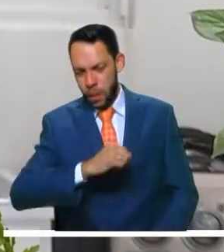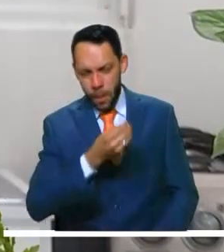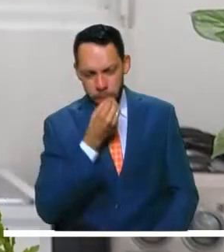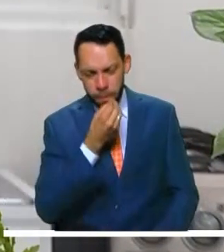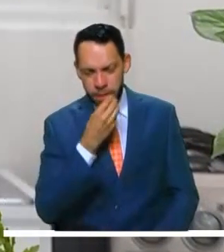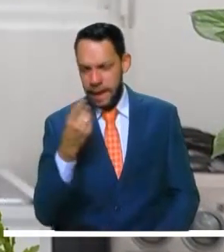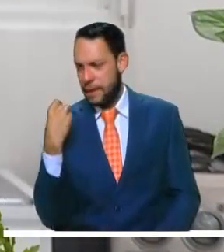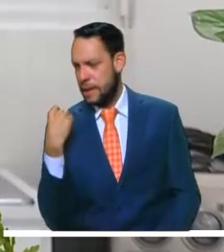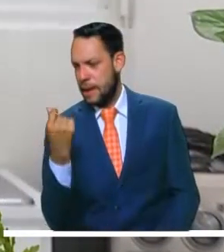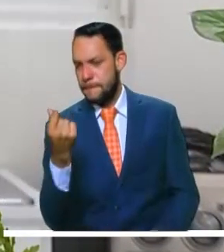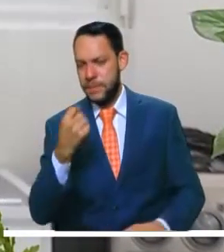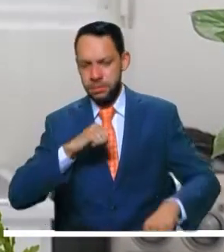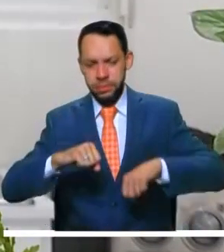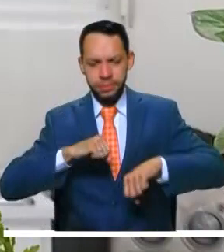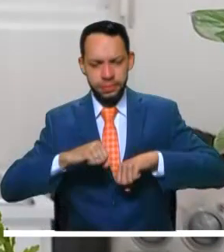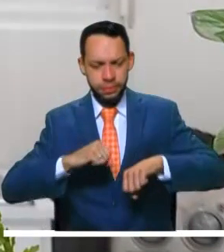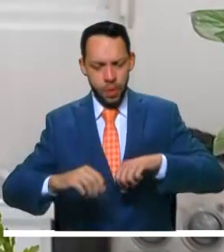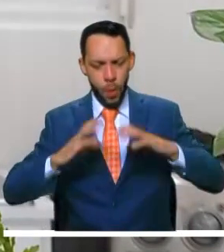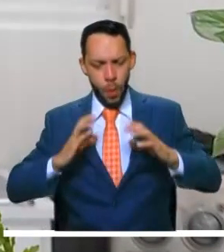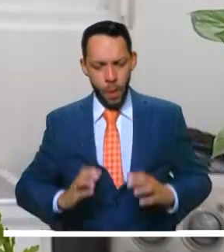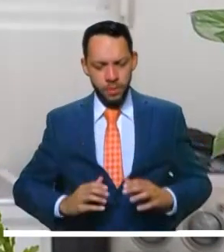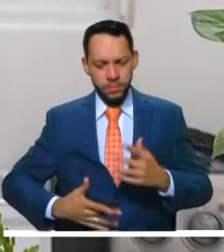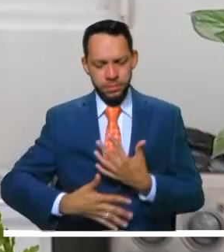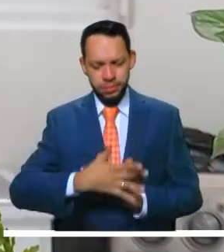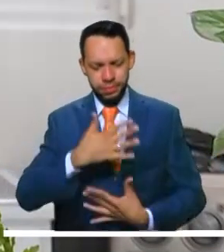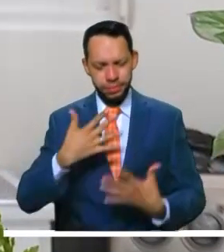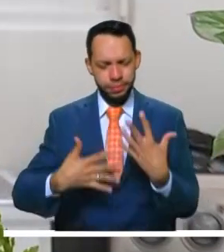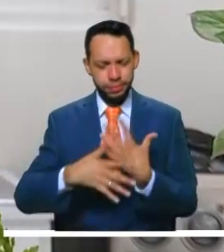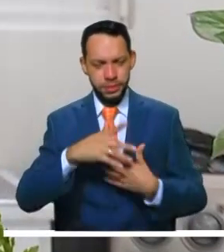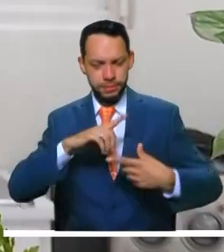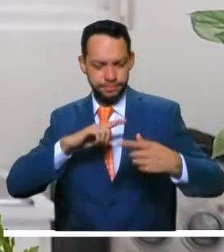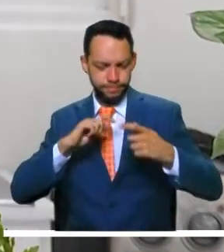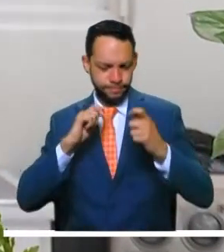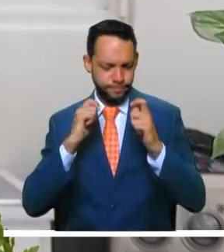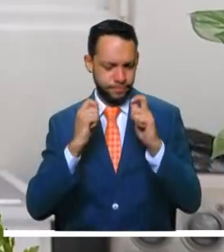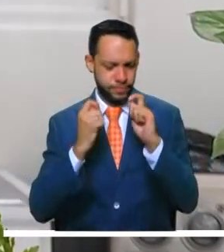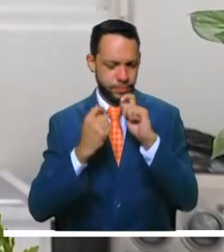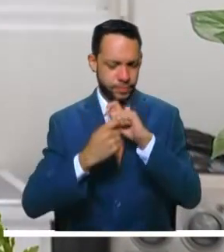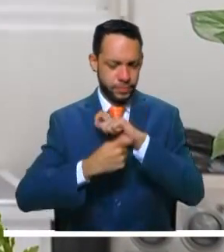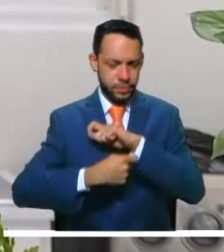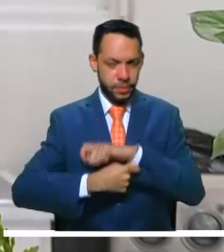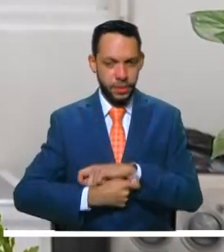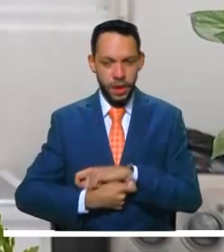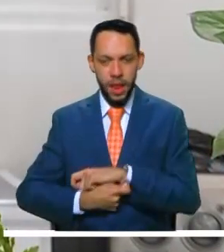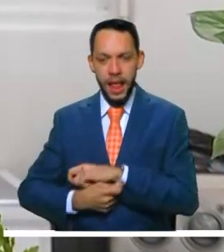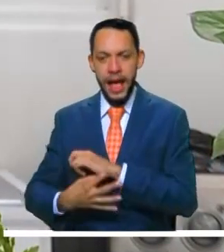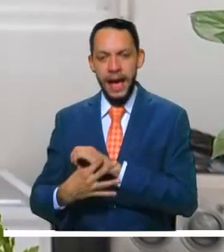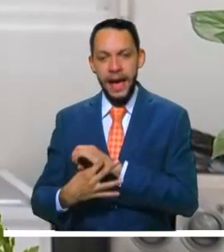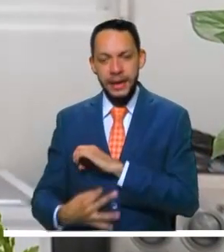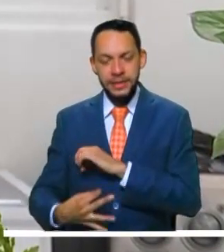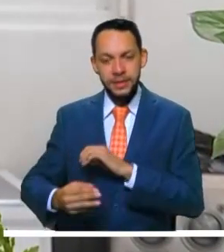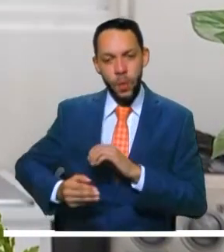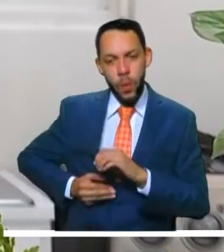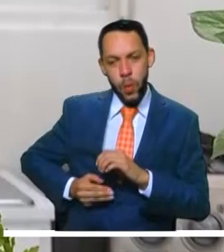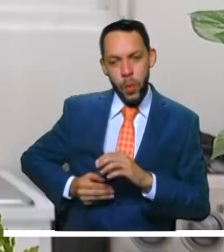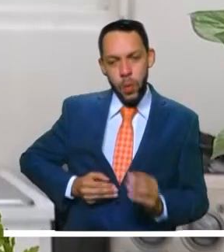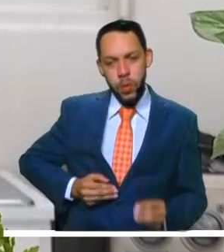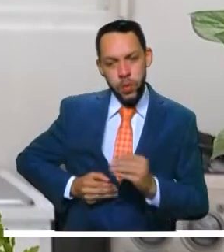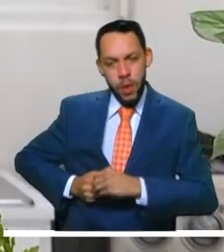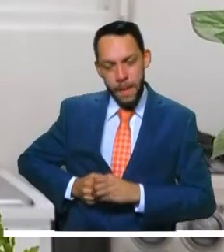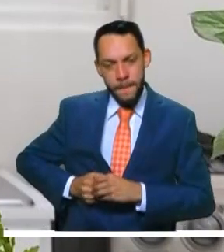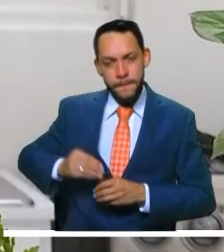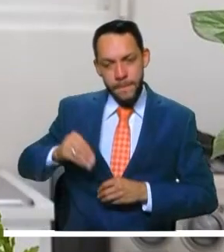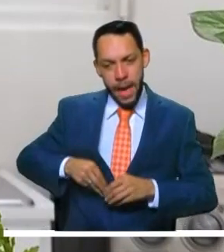quema muy rápido. Parte de ellas se transforma y se convierten en grasa y se van para el hígado y llevan a producir hígado